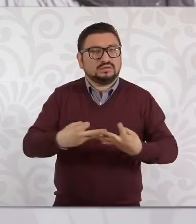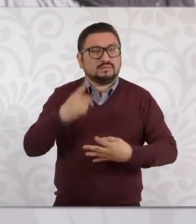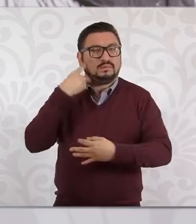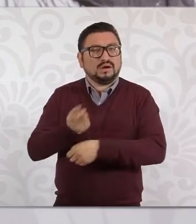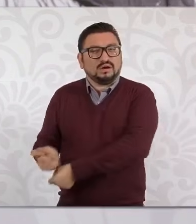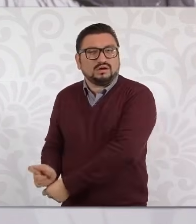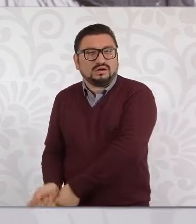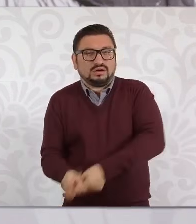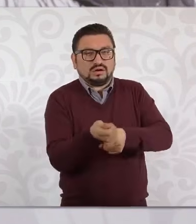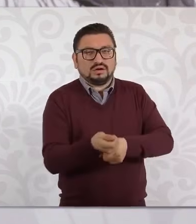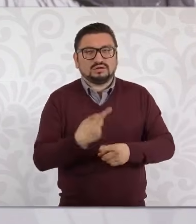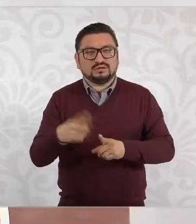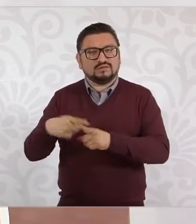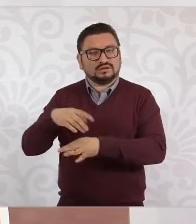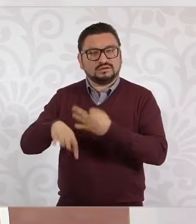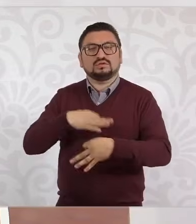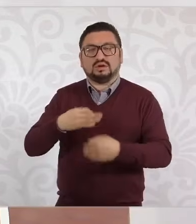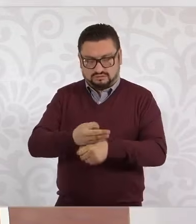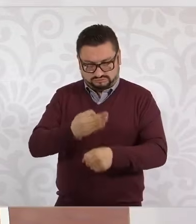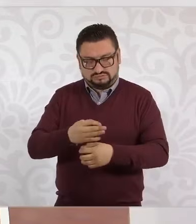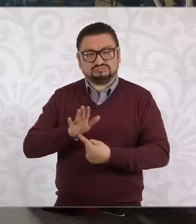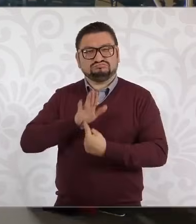Todo eso lo va a presentar hoy